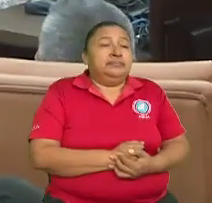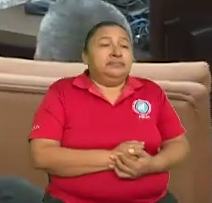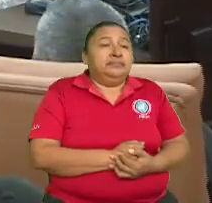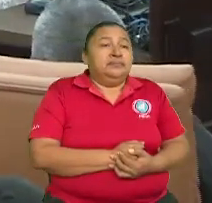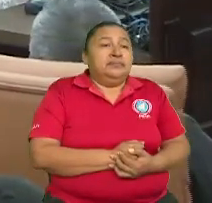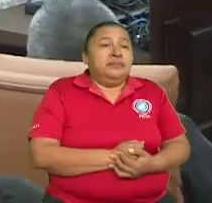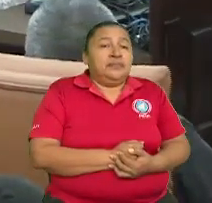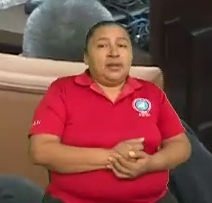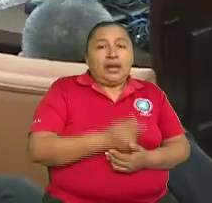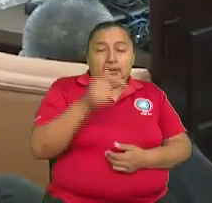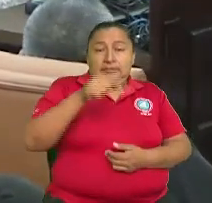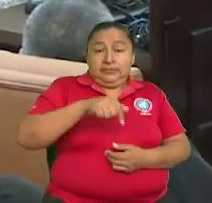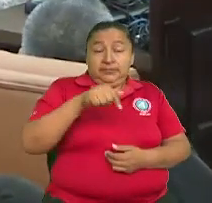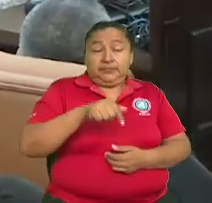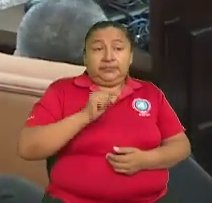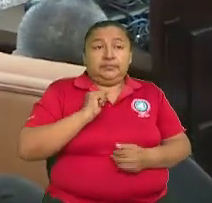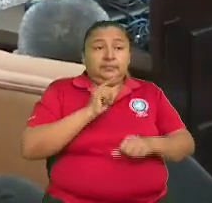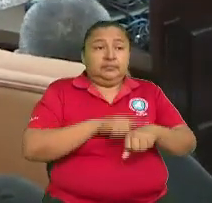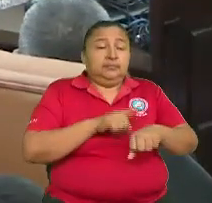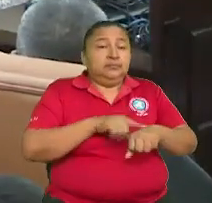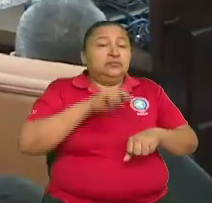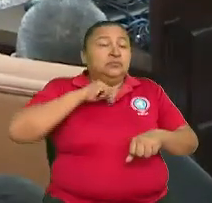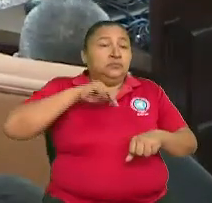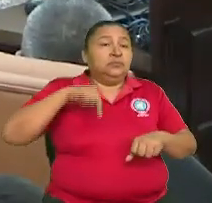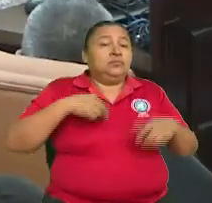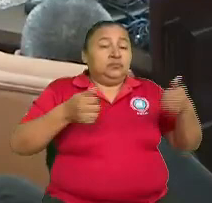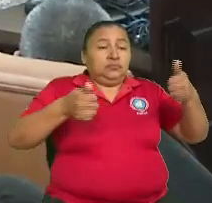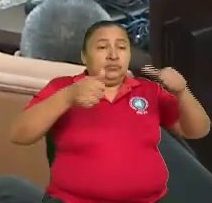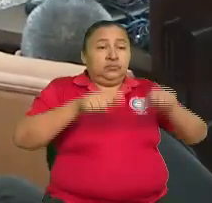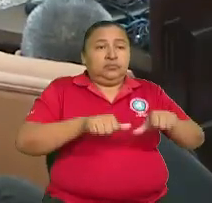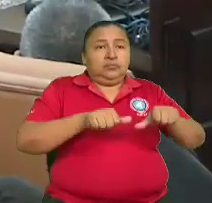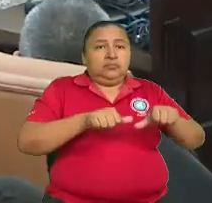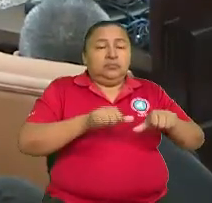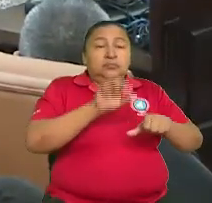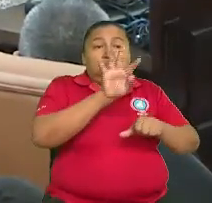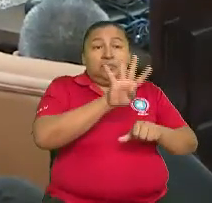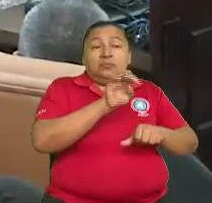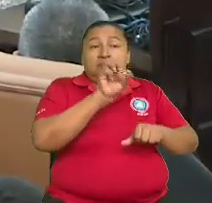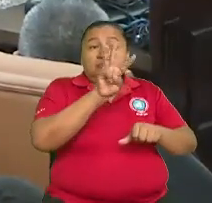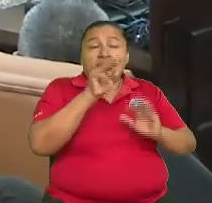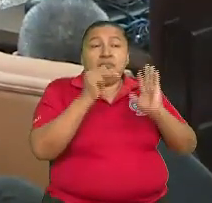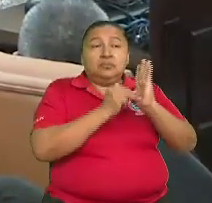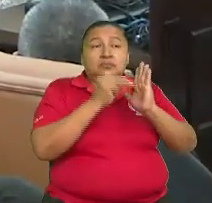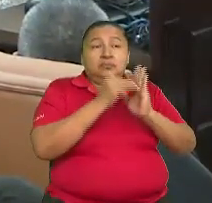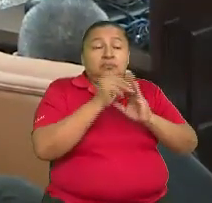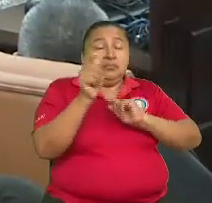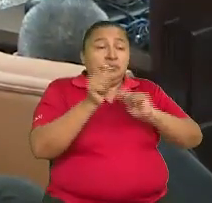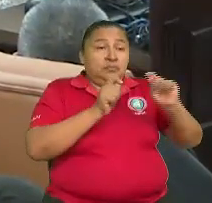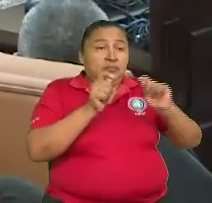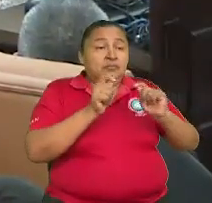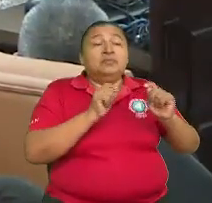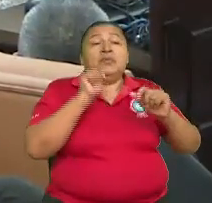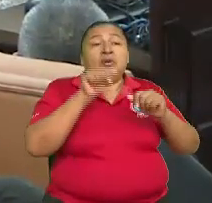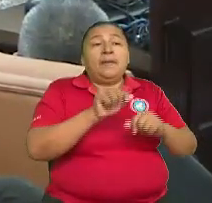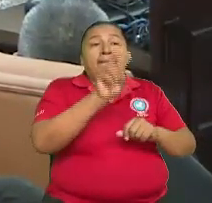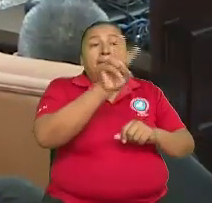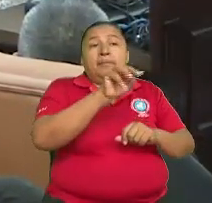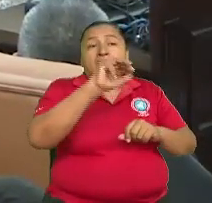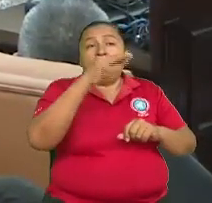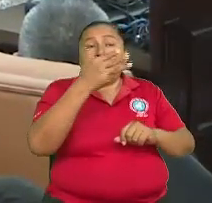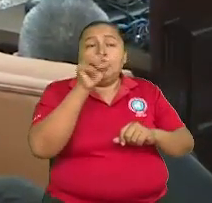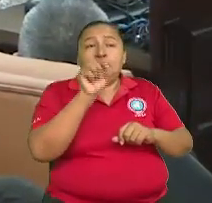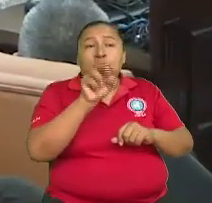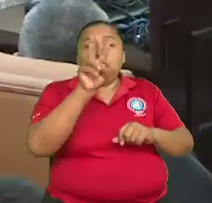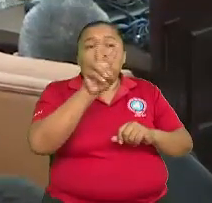Aquí, en este momento, nosotros vamos a aprobar, de los 43 millones de dólares,